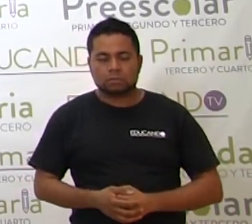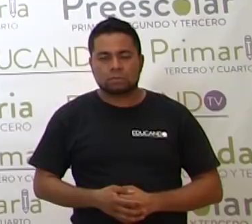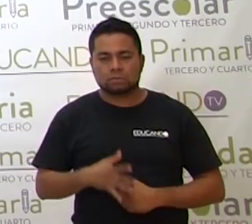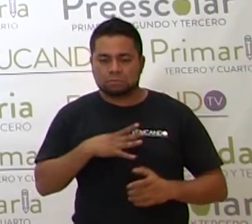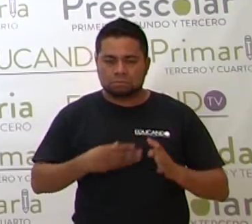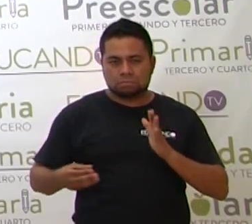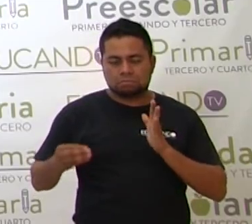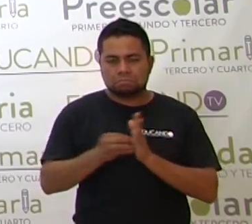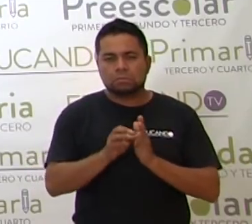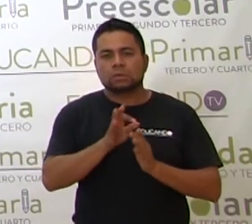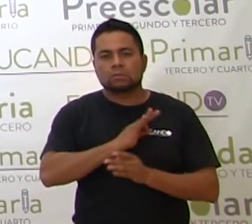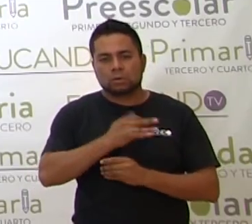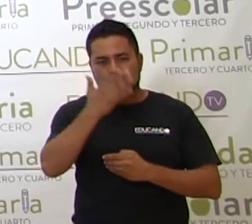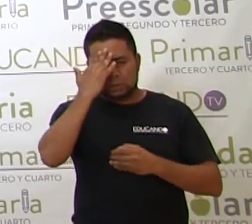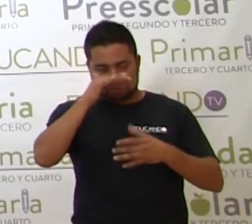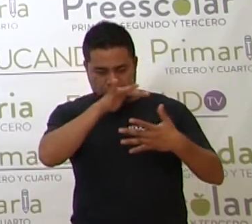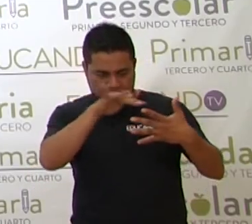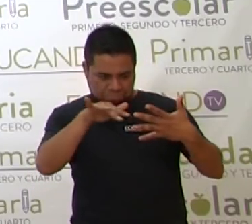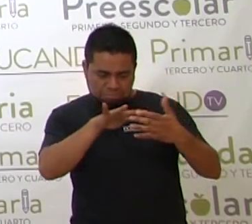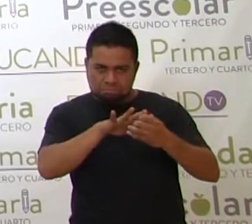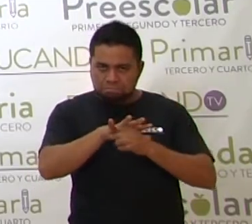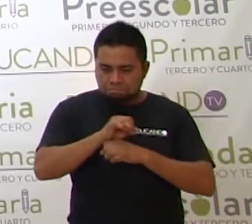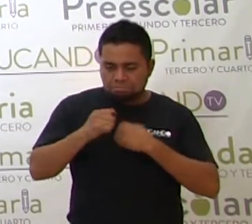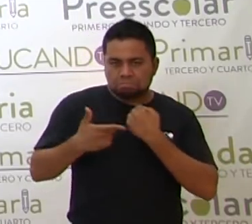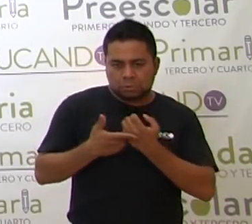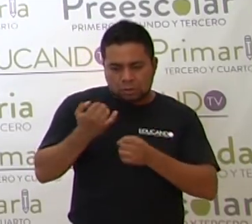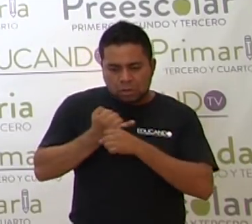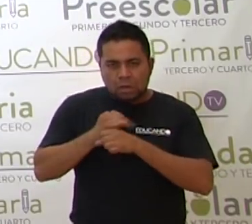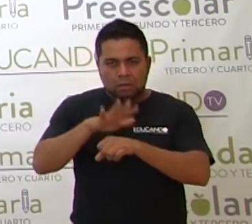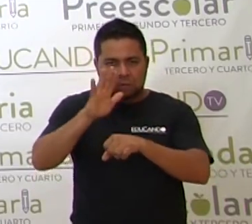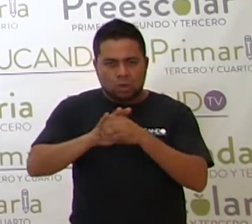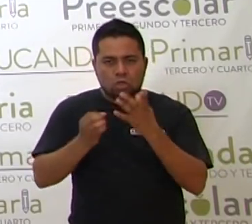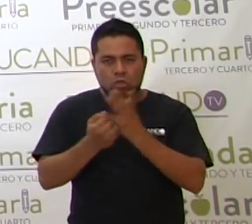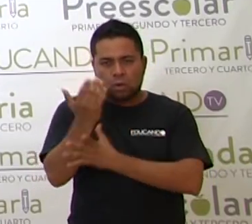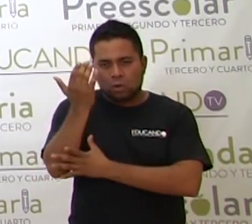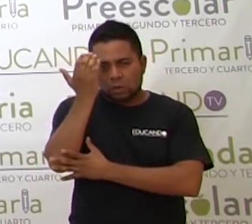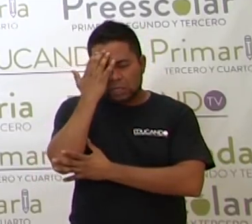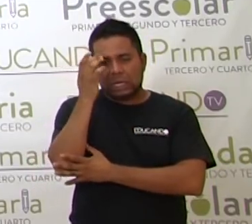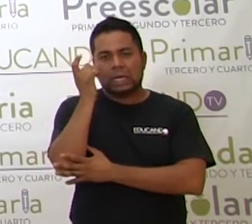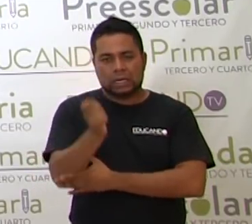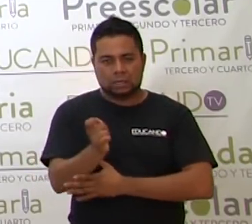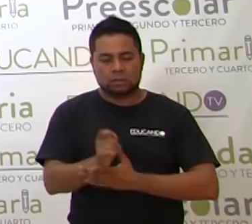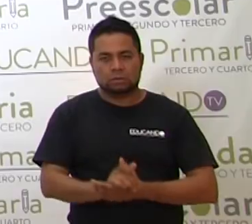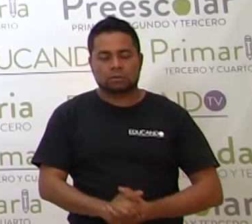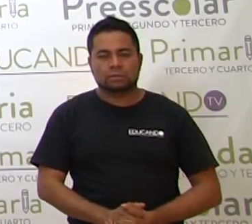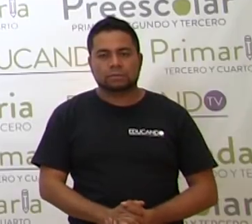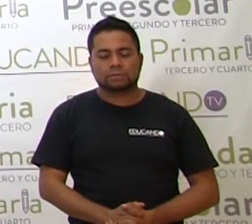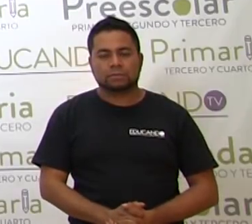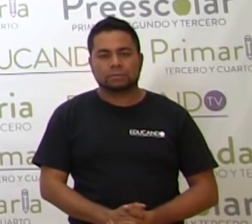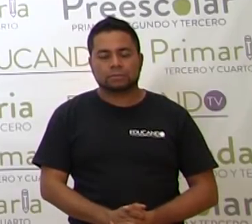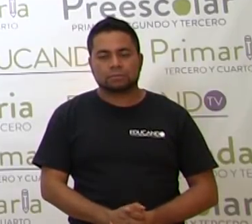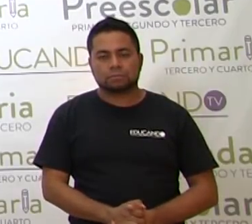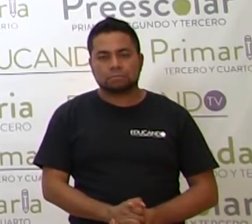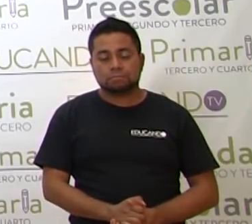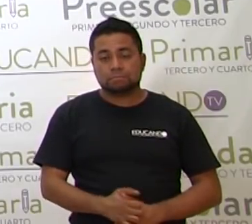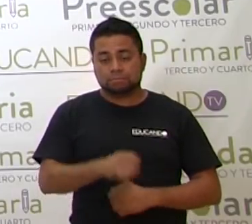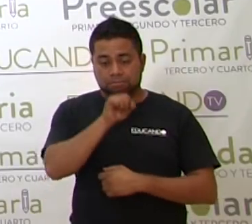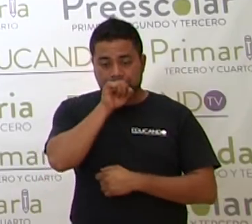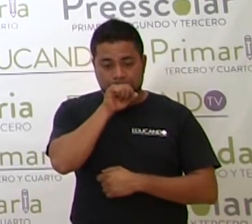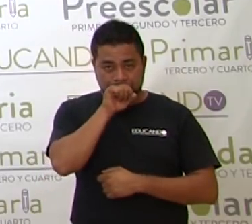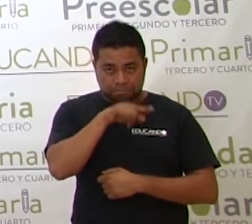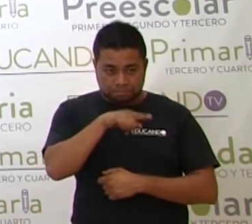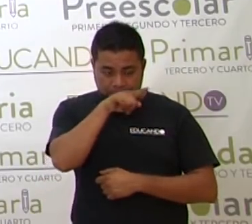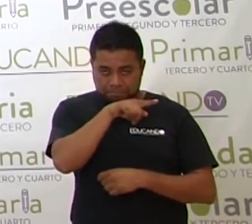va a permitir conocer un nuevo conocimiento. Y también está